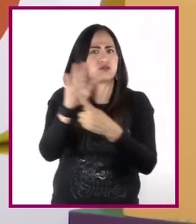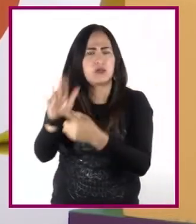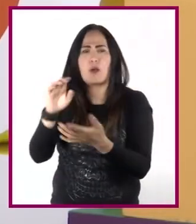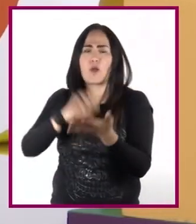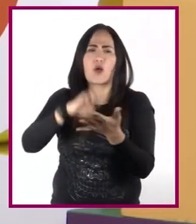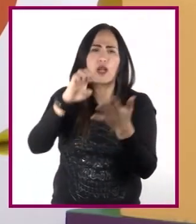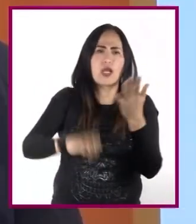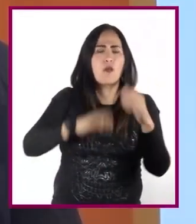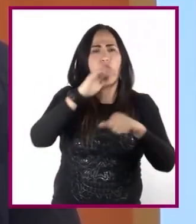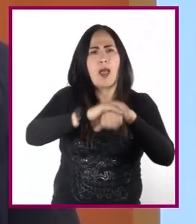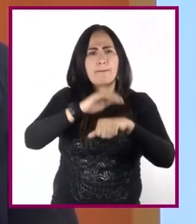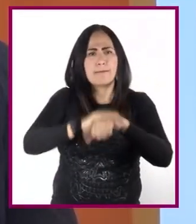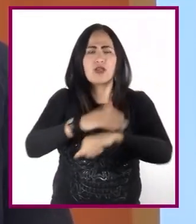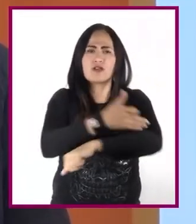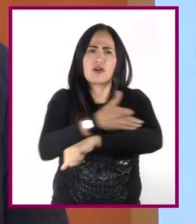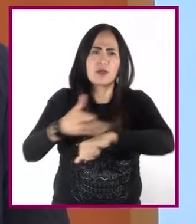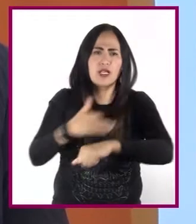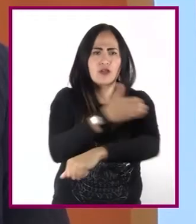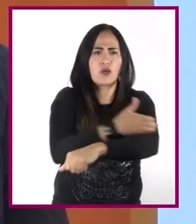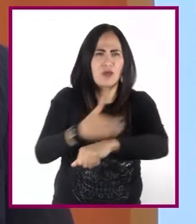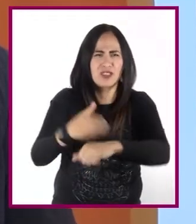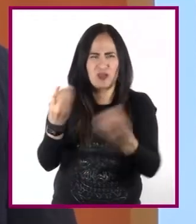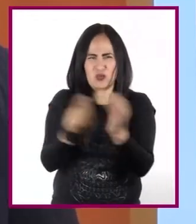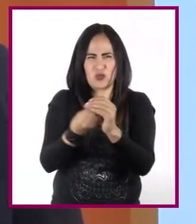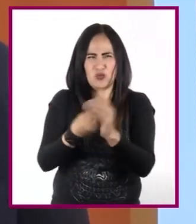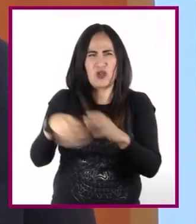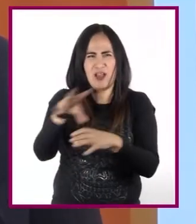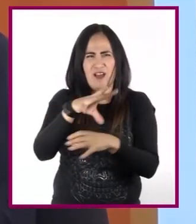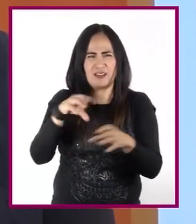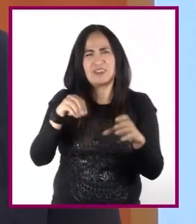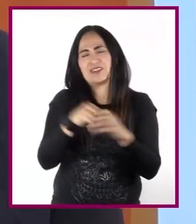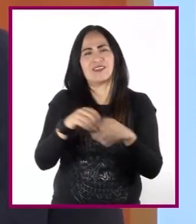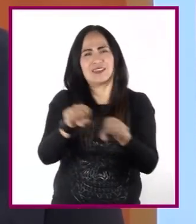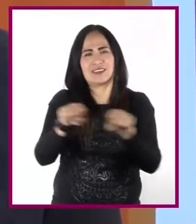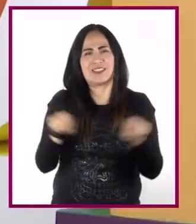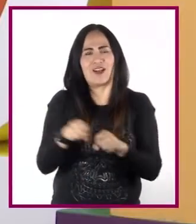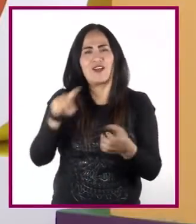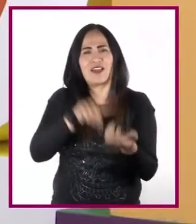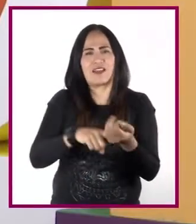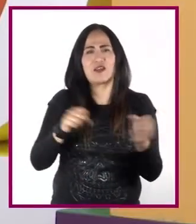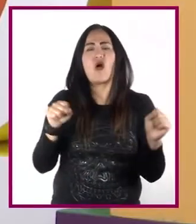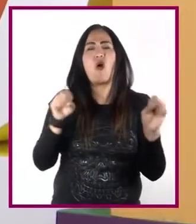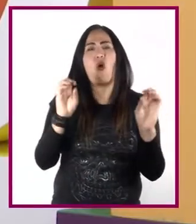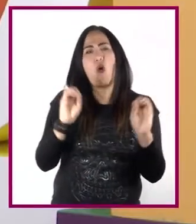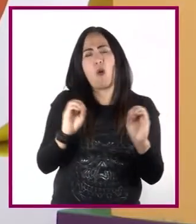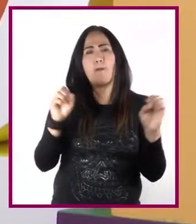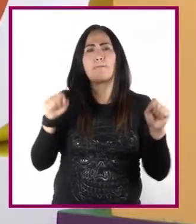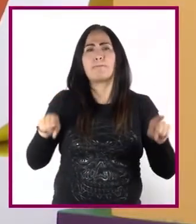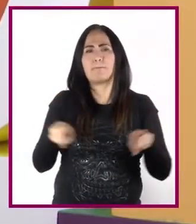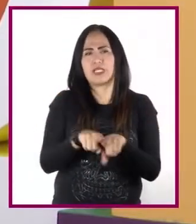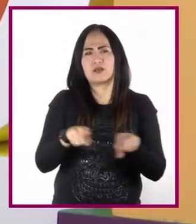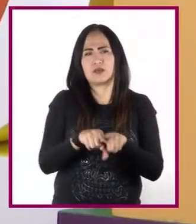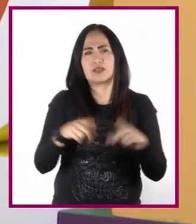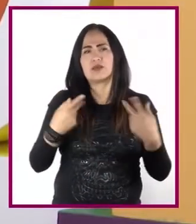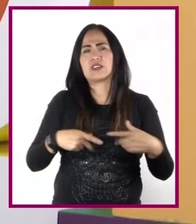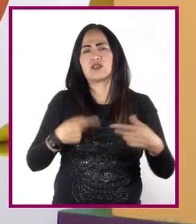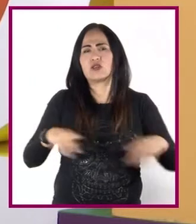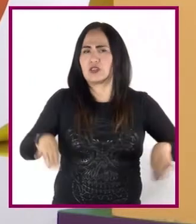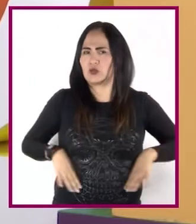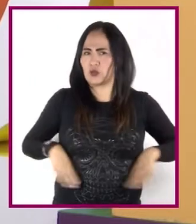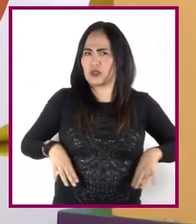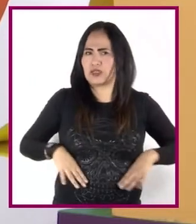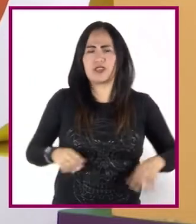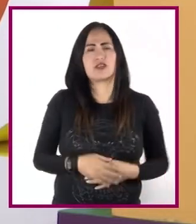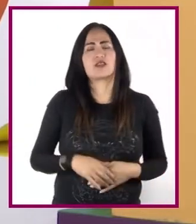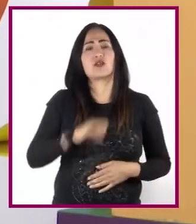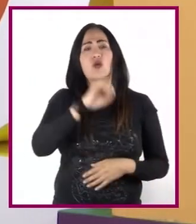nuestros amigos, familiares, compañeros de clase o con personas que comparten nuestros mismos intereses. Julio es un